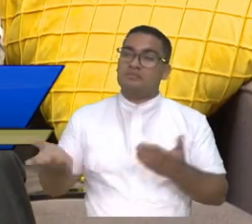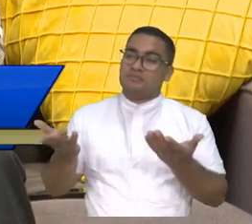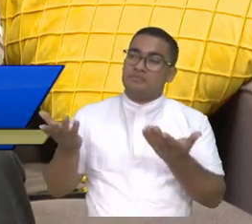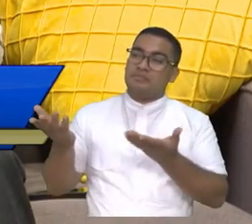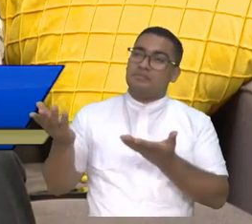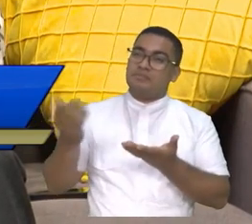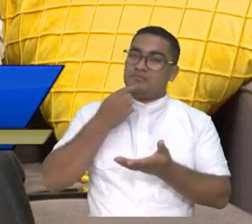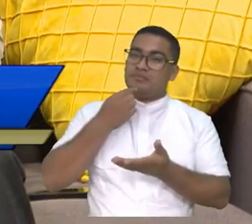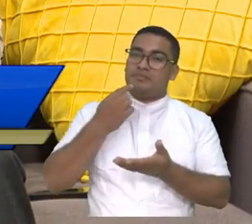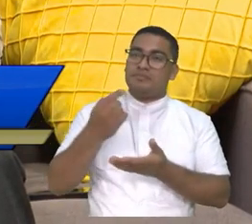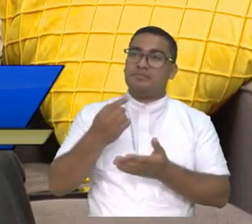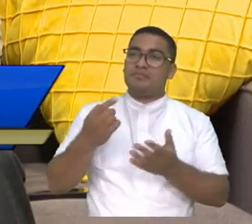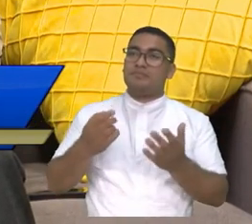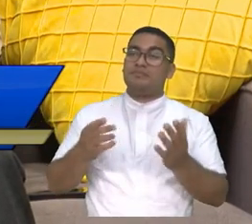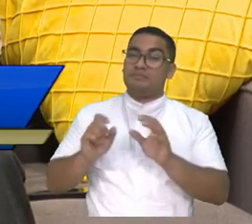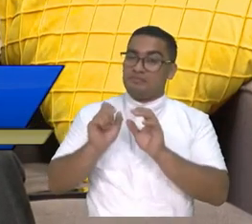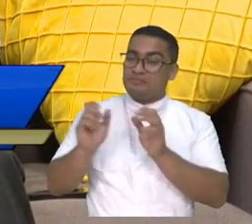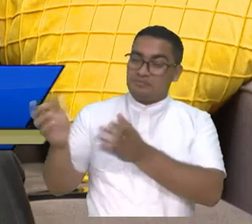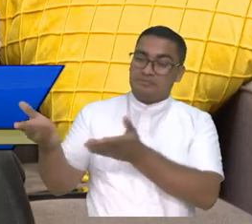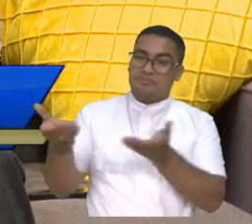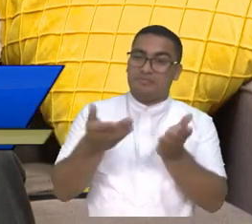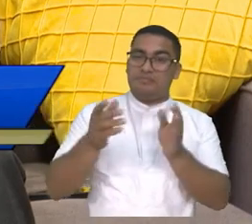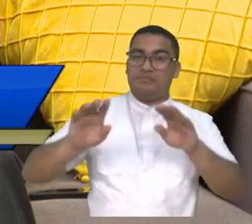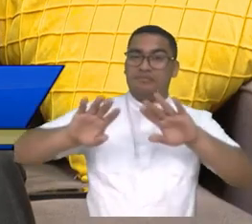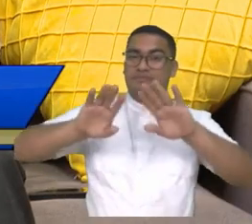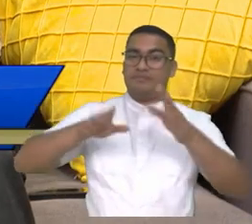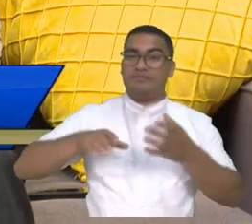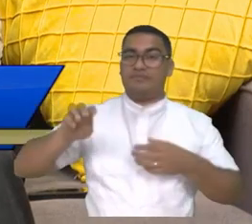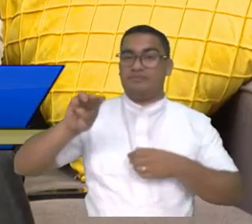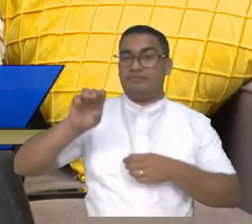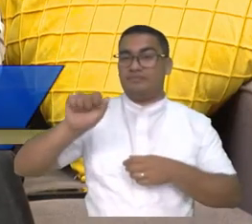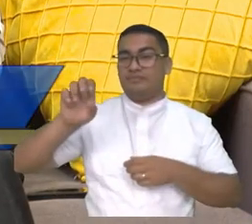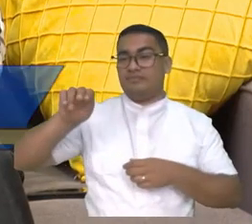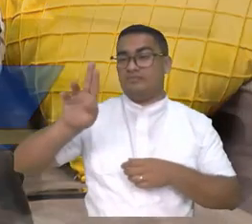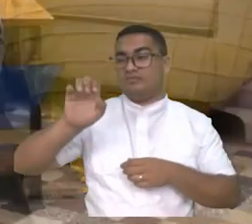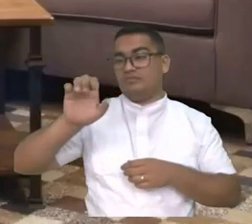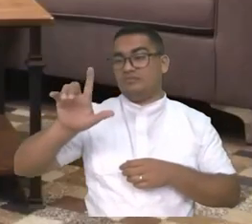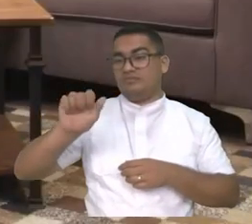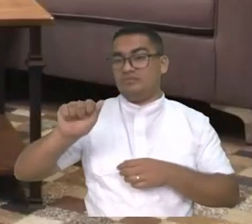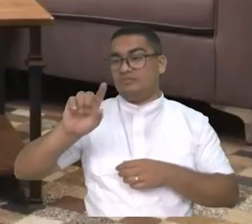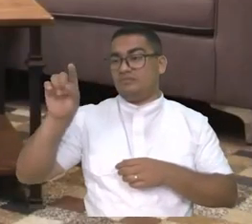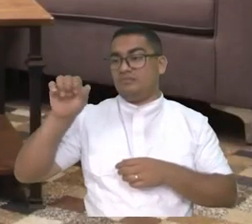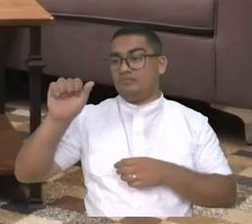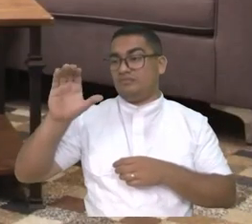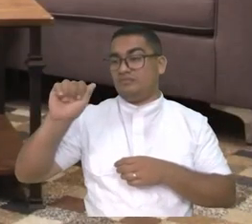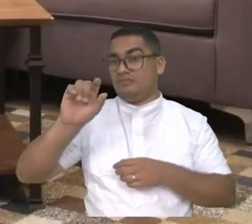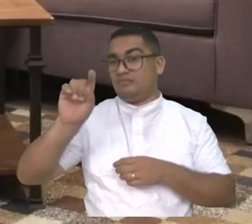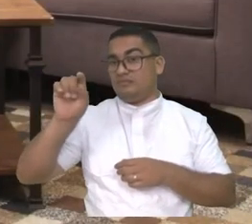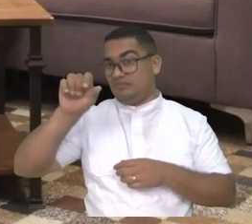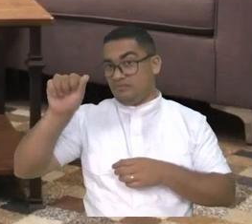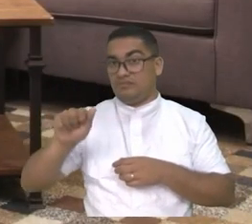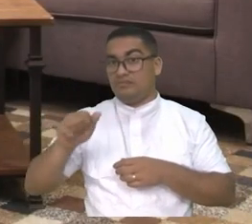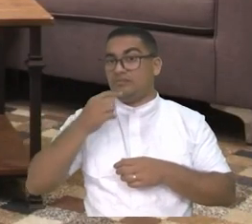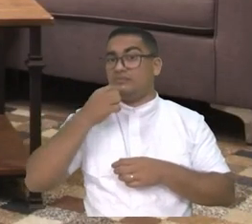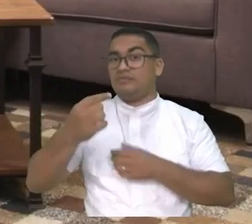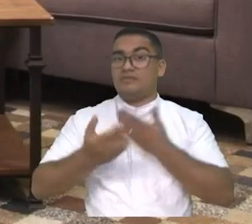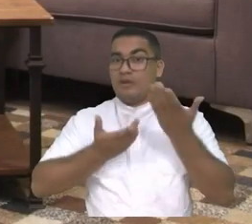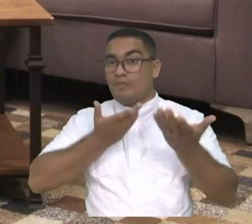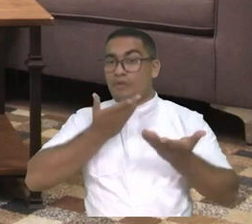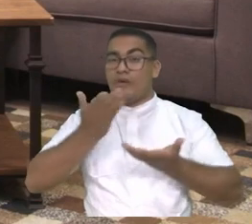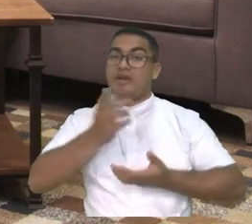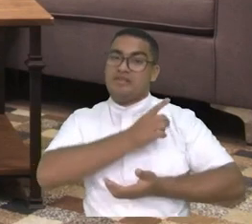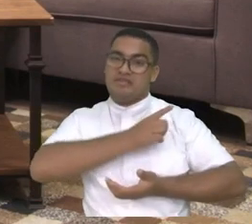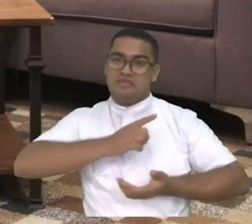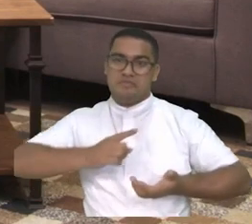pues en esta oportunidad, la compañera Manuela Sacasa, quien es poeta y directora del Simposio Internacional Dariano, y además diputada ante la